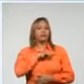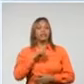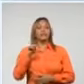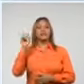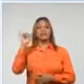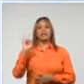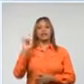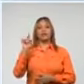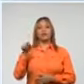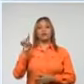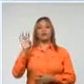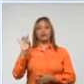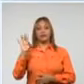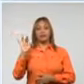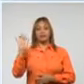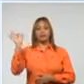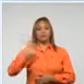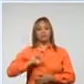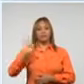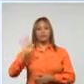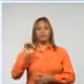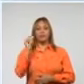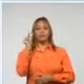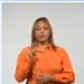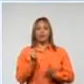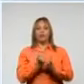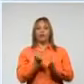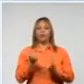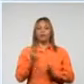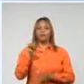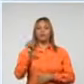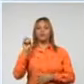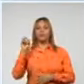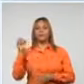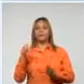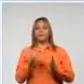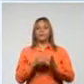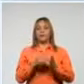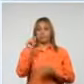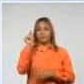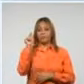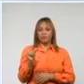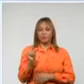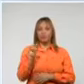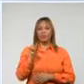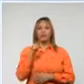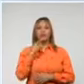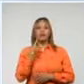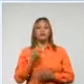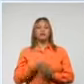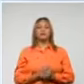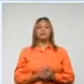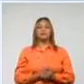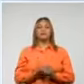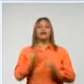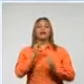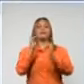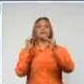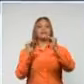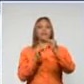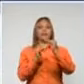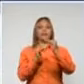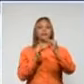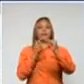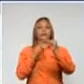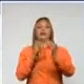6,15 casos confirmados por 100.000 habitantes, pues es discretamente inferior a la